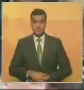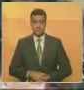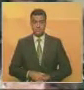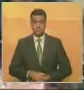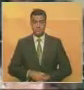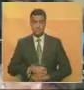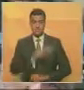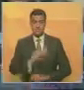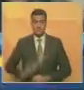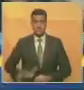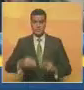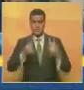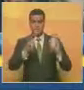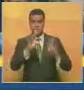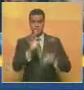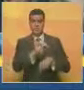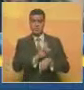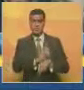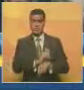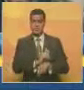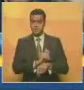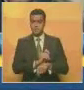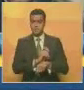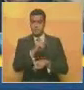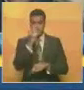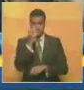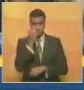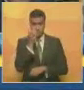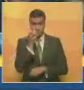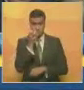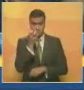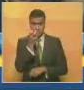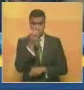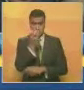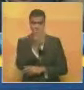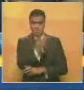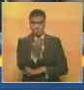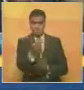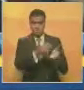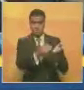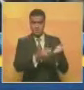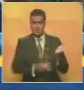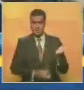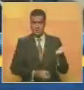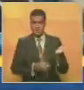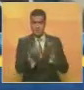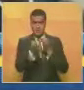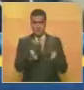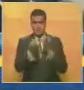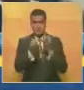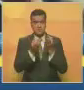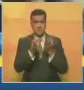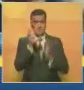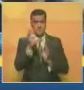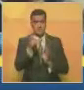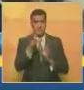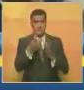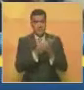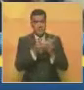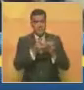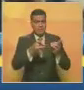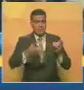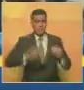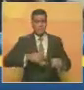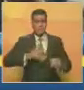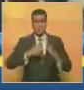Presidente, tenemos 8 horas. ¿8? Escuchando. Ajá. Usted describir un país muy distante del que estamos sintiendo